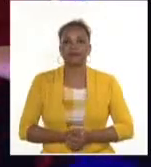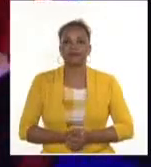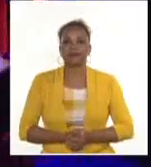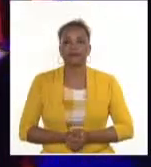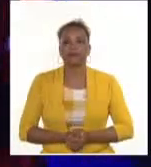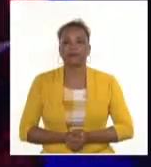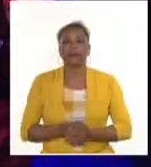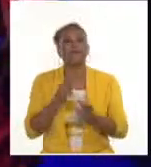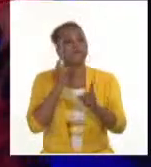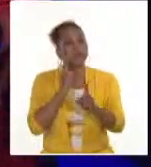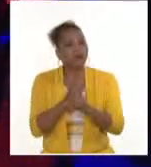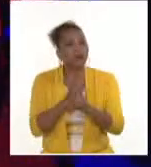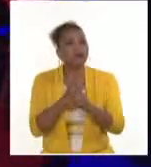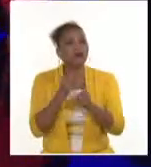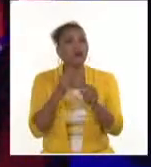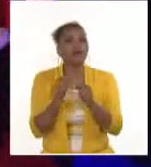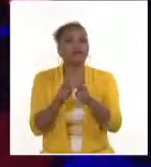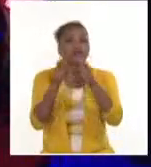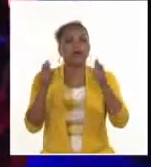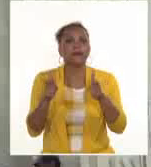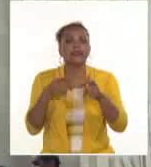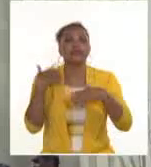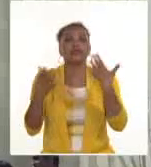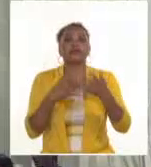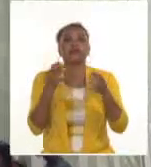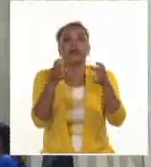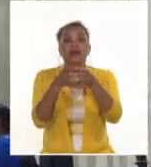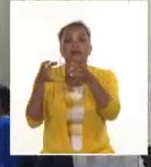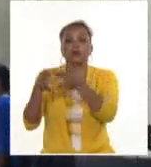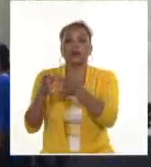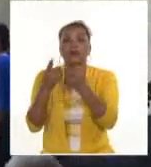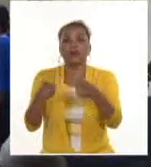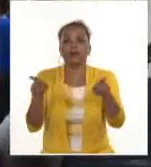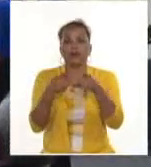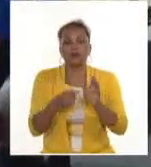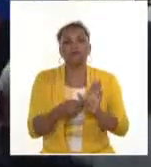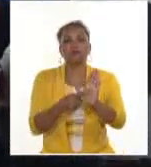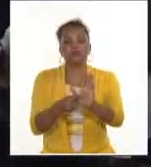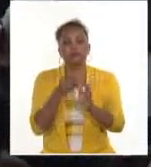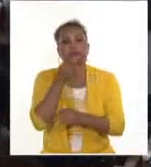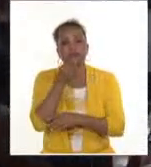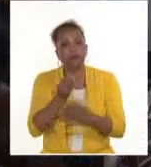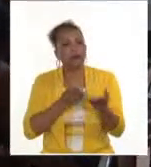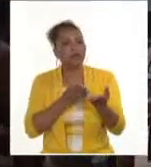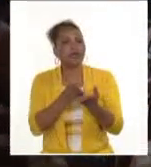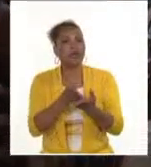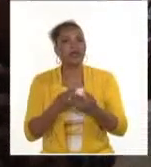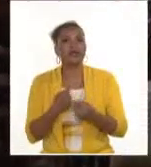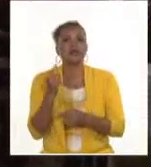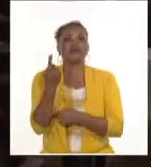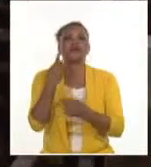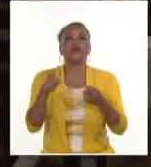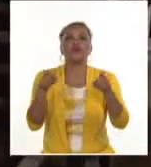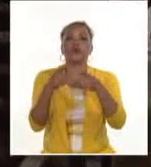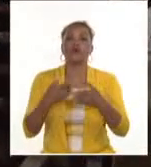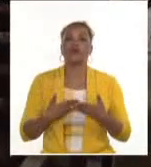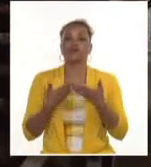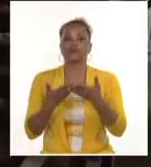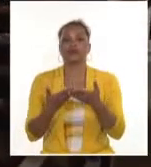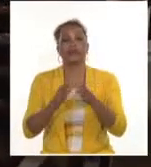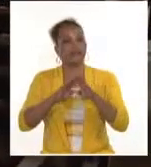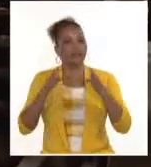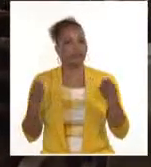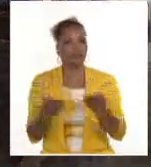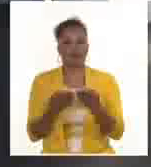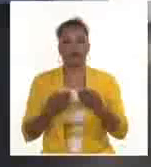encuentro que potencia la actividad coral y muestra cuánto se puede transmitir desde un coro Leti Alvarado canal cubano